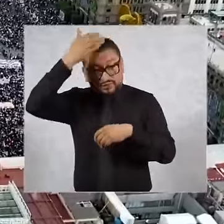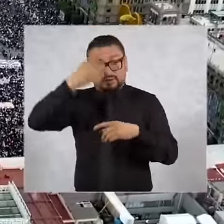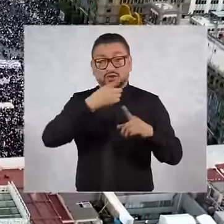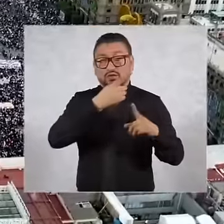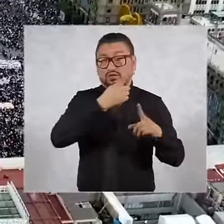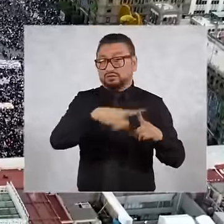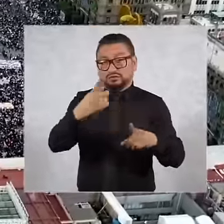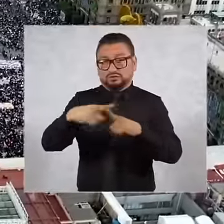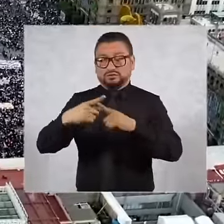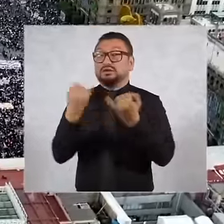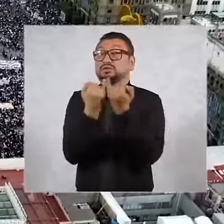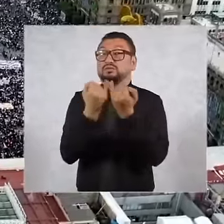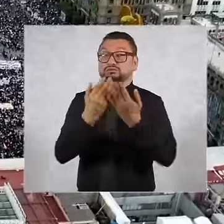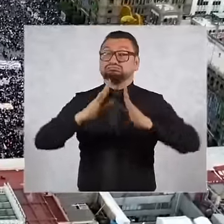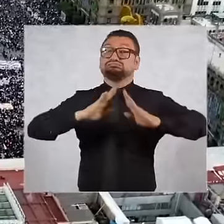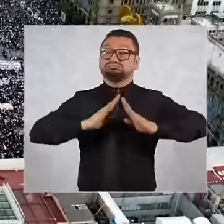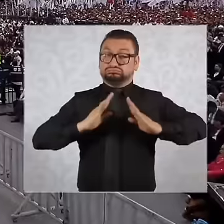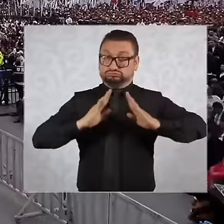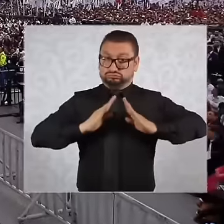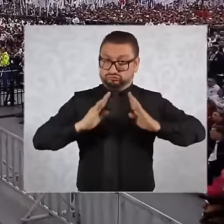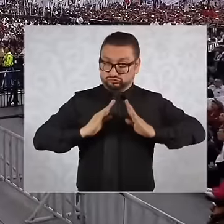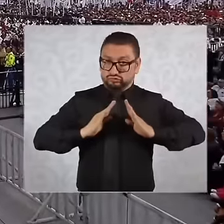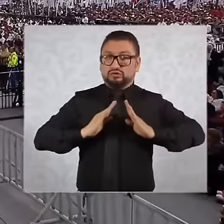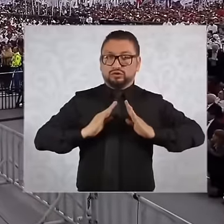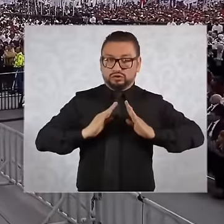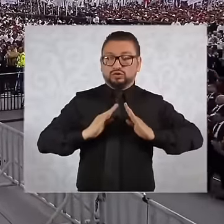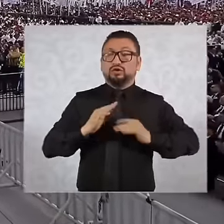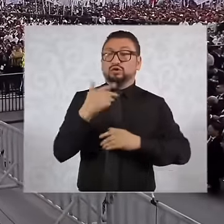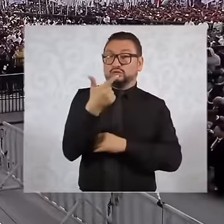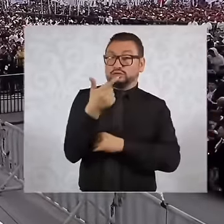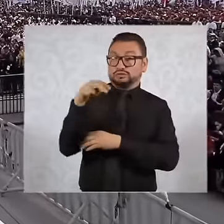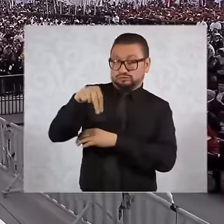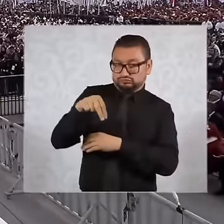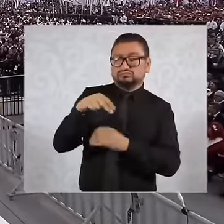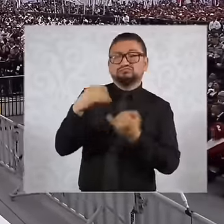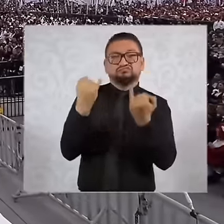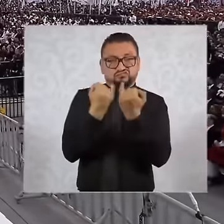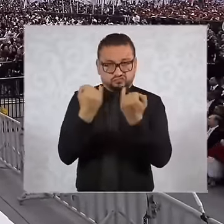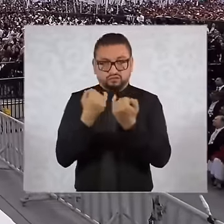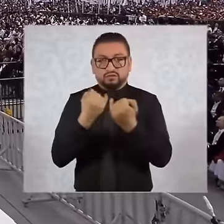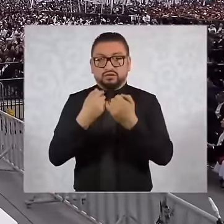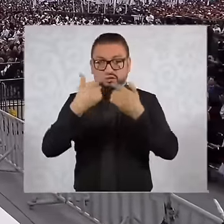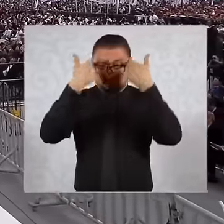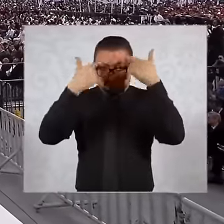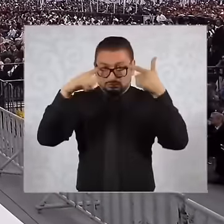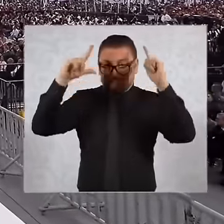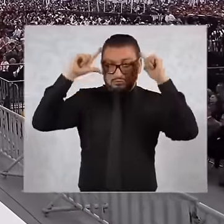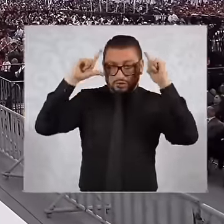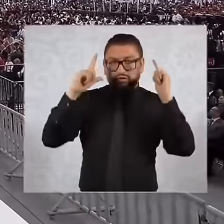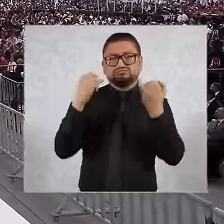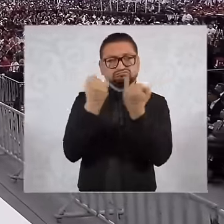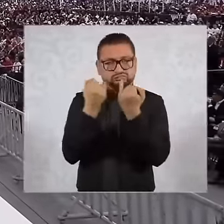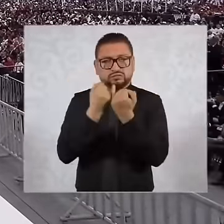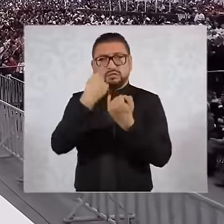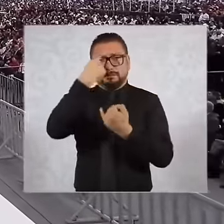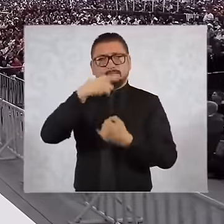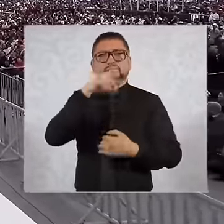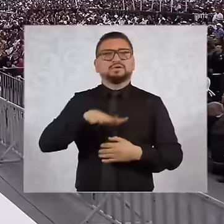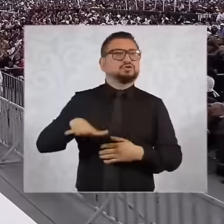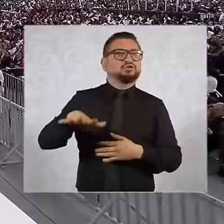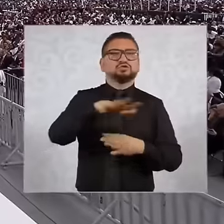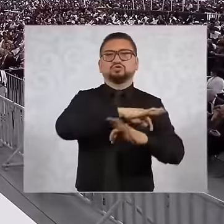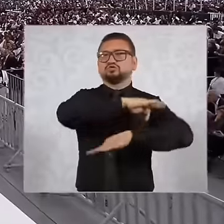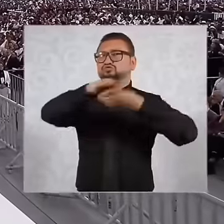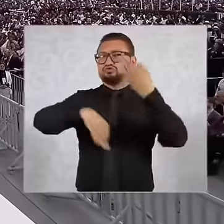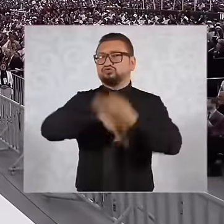de soldados, de miembros de la Guardia Nacional, de marinos, para que nadie de